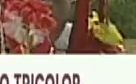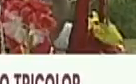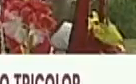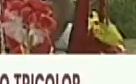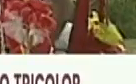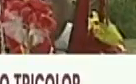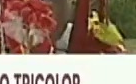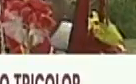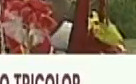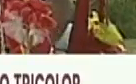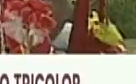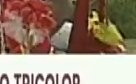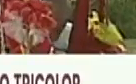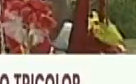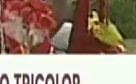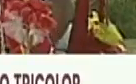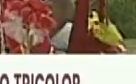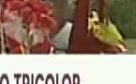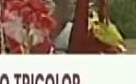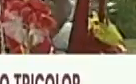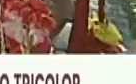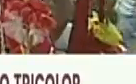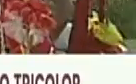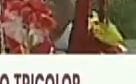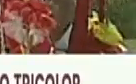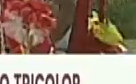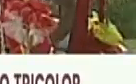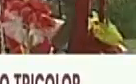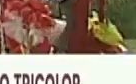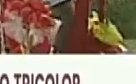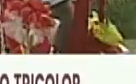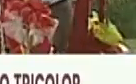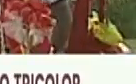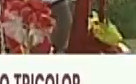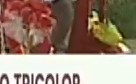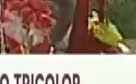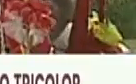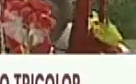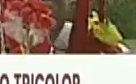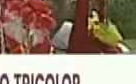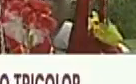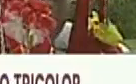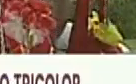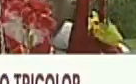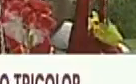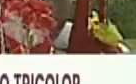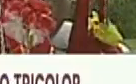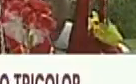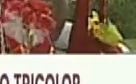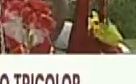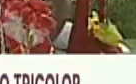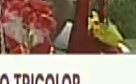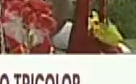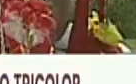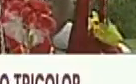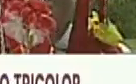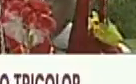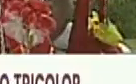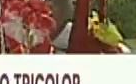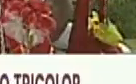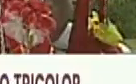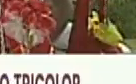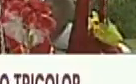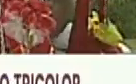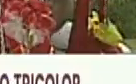organización popular para la construcción de las ciudades comunales, planificación y ampliación territorial en comunas